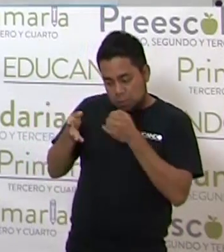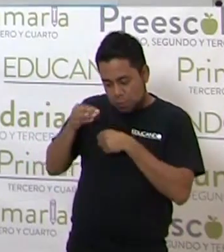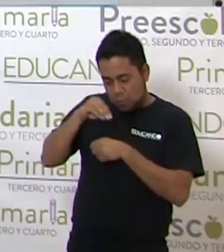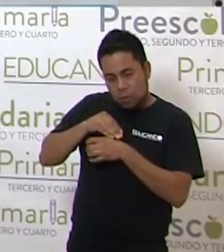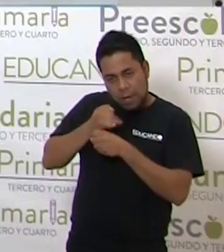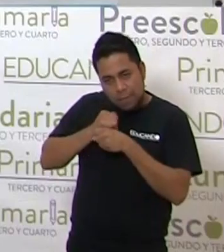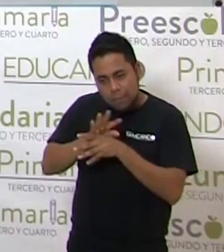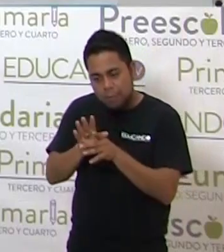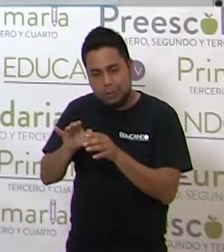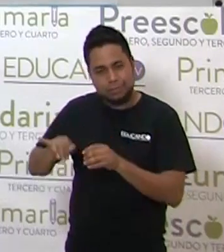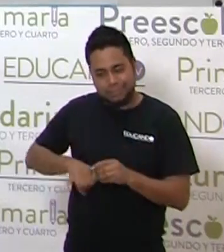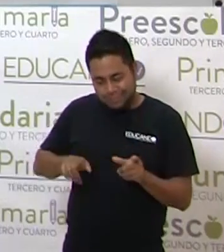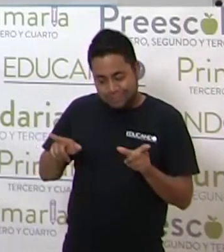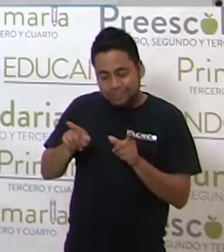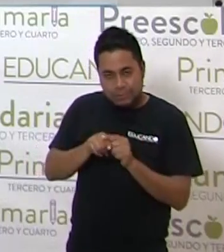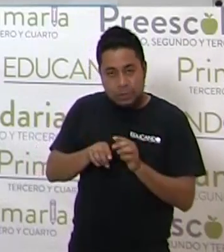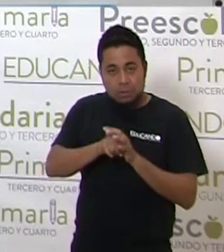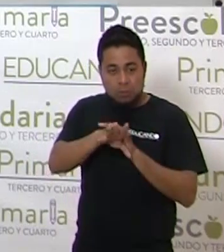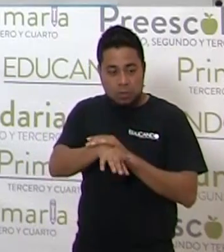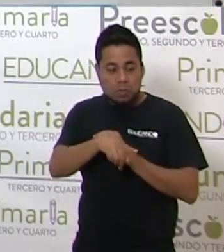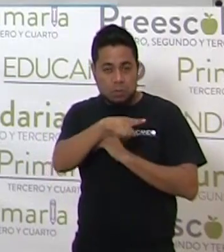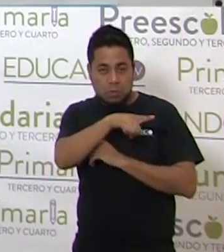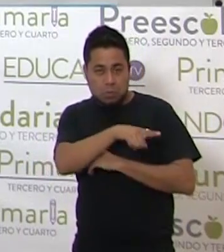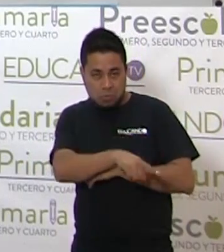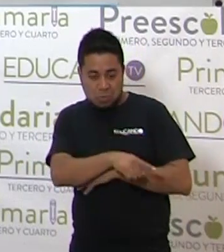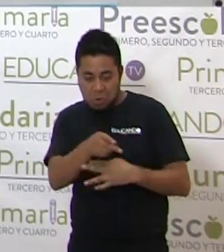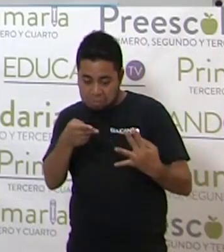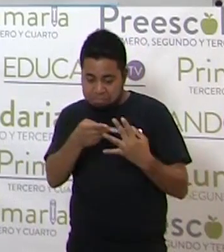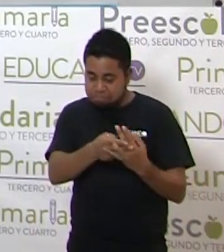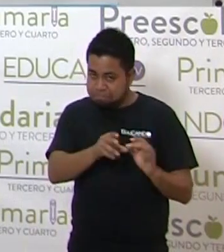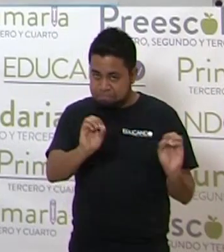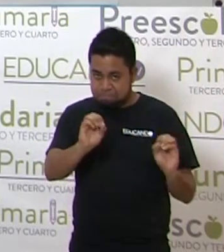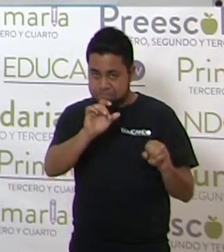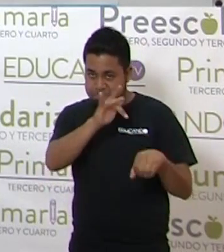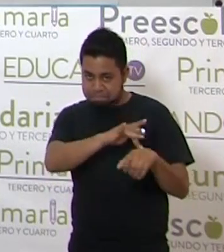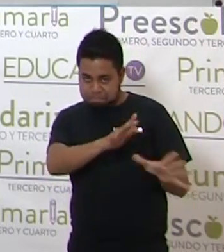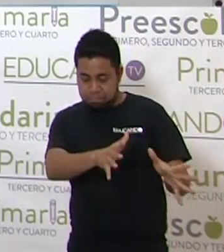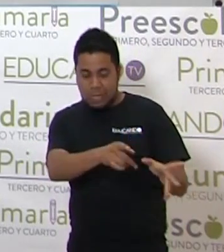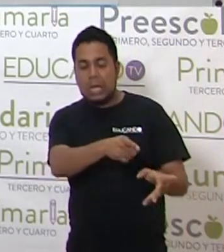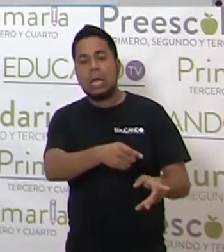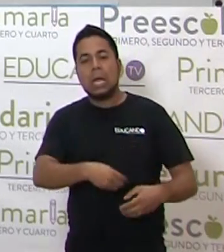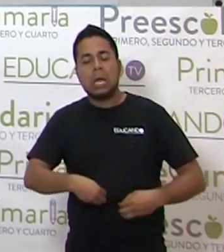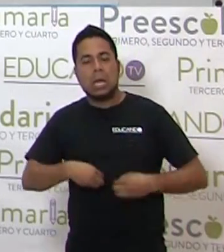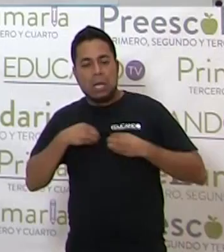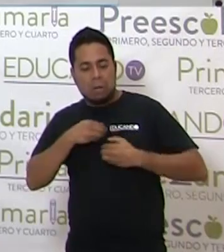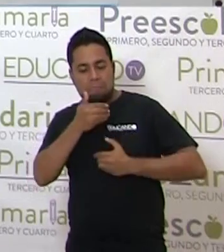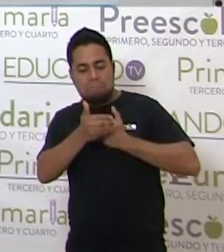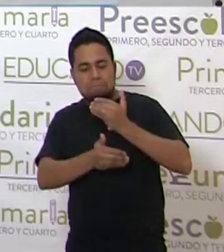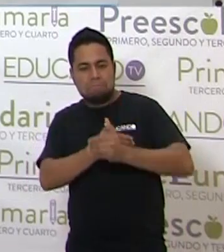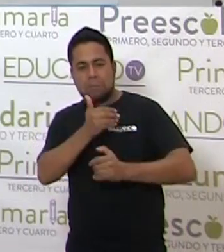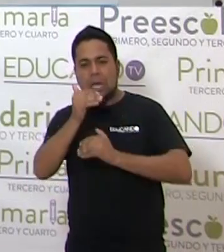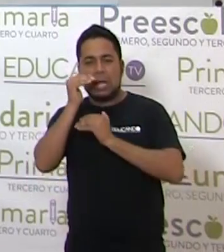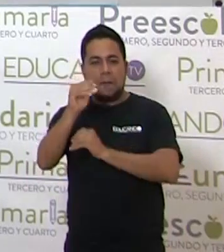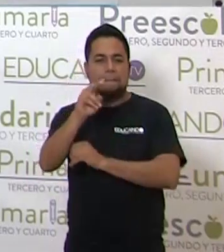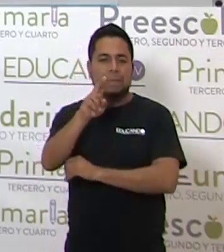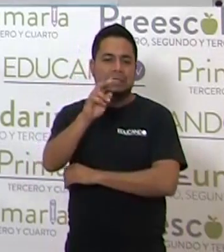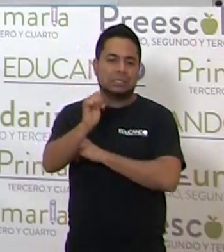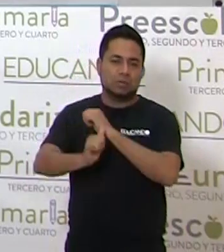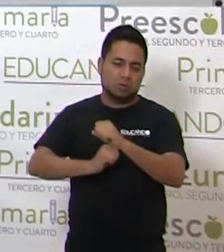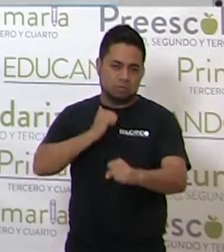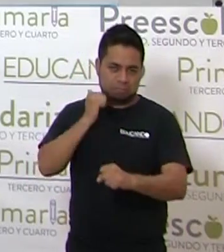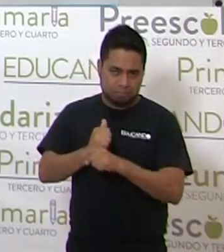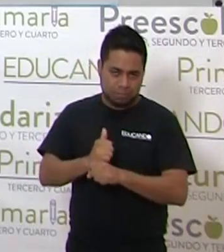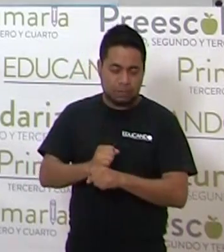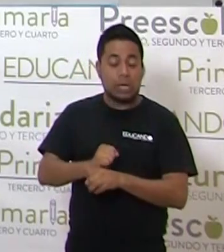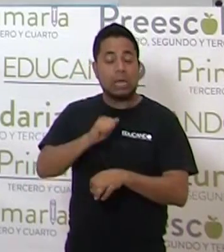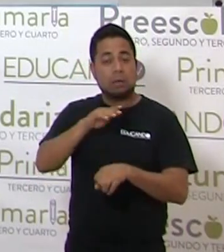interesante, diciendo que si no son sacrificadas, estos animales pueden vivir hasta 25 años y que además tienen